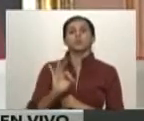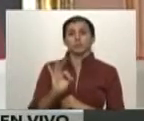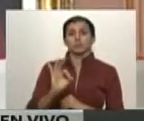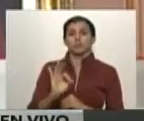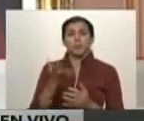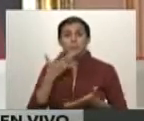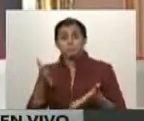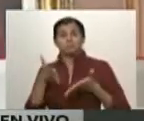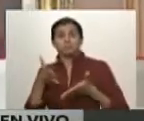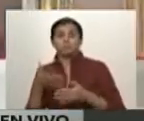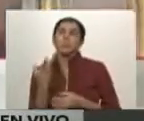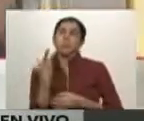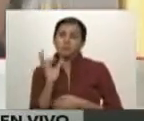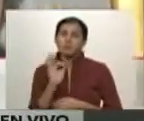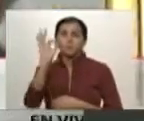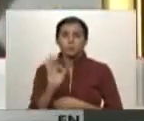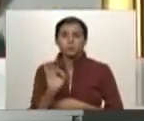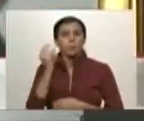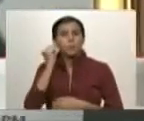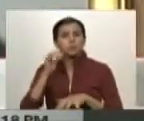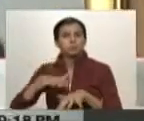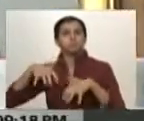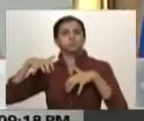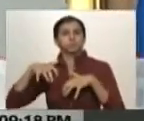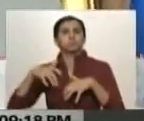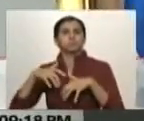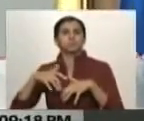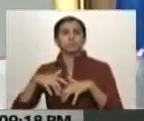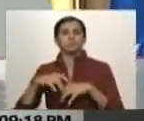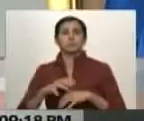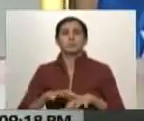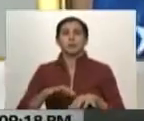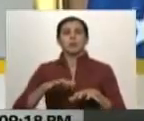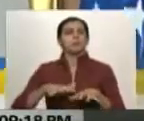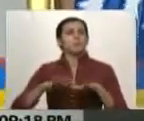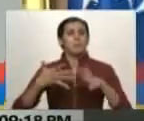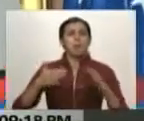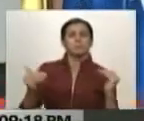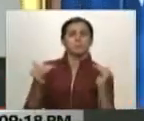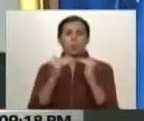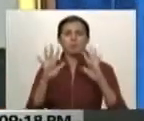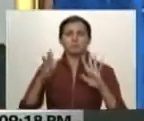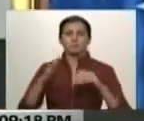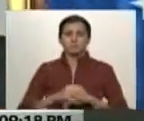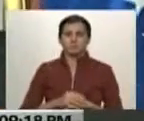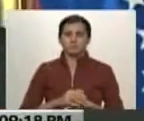de el poder de las mujeres he ejercido un nuevo liderazgo